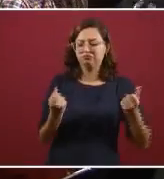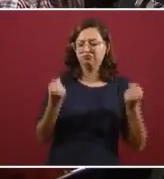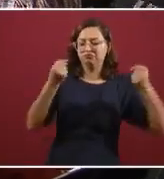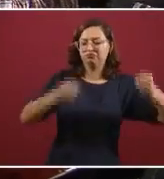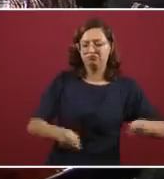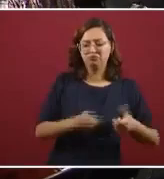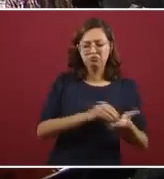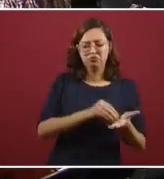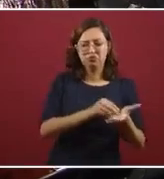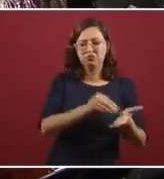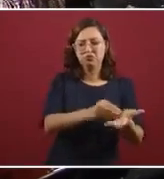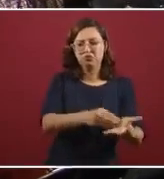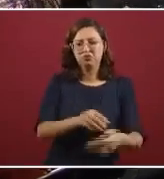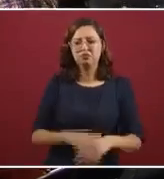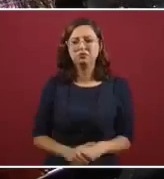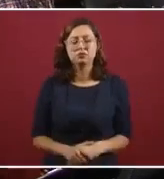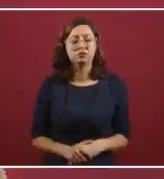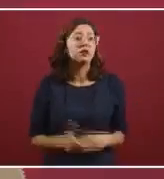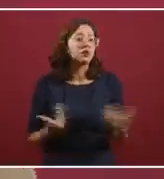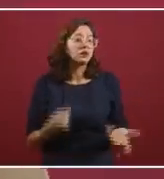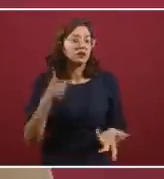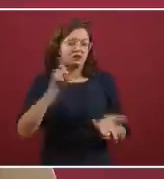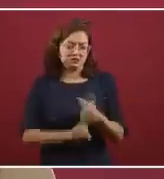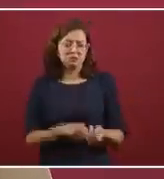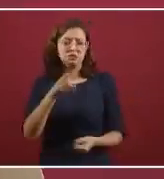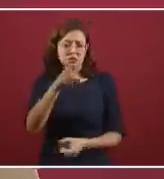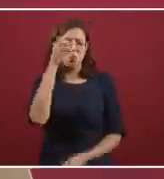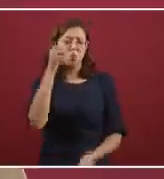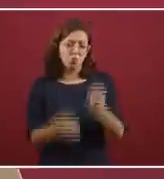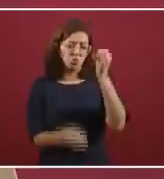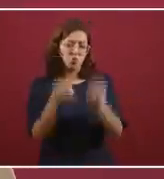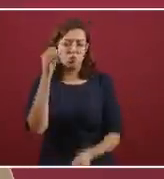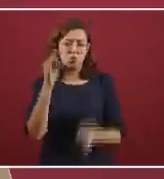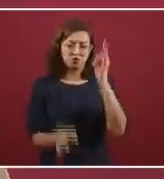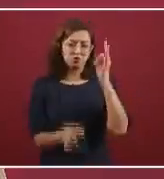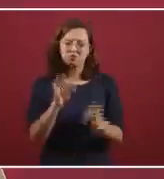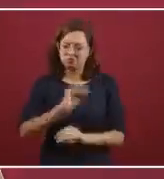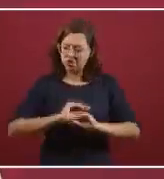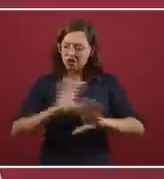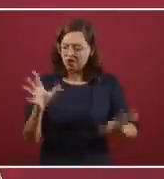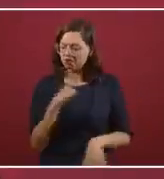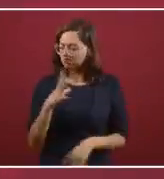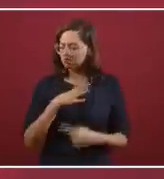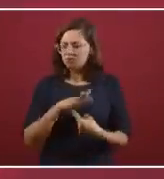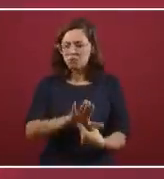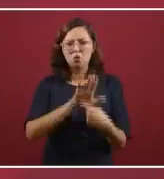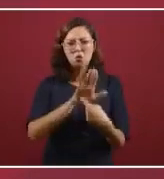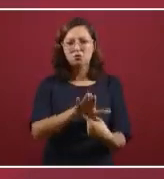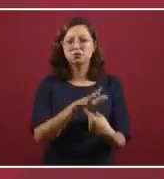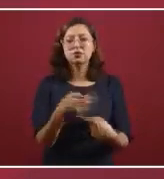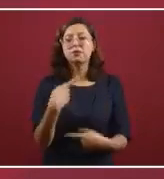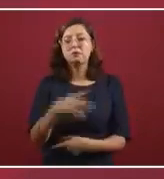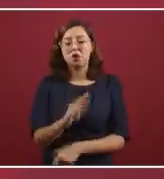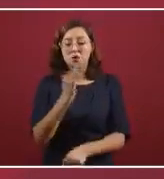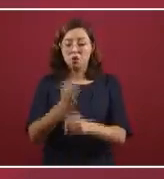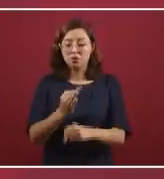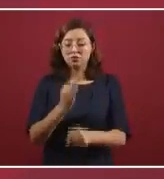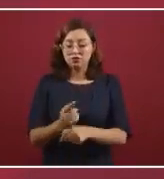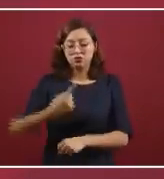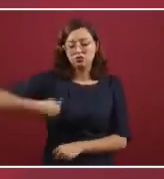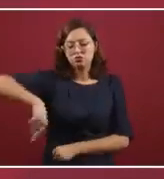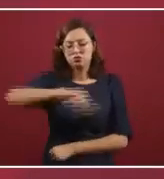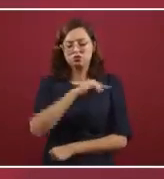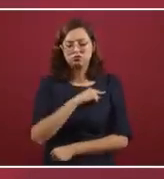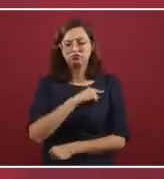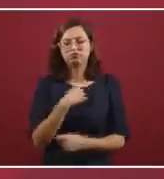fundamentalmente en el ámbito de la impartición de justicia, y ese es un hecho evidente. Aquí lo que estamos debatiendo hoy, si bien